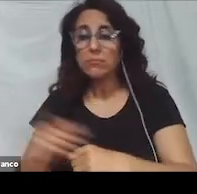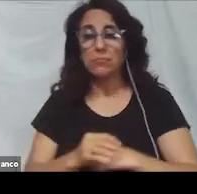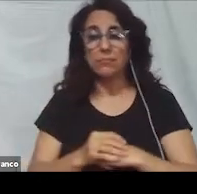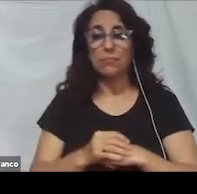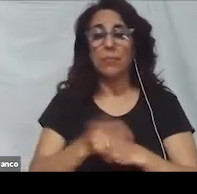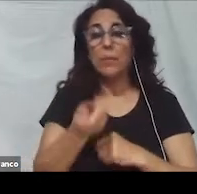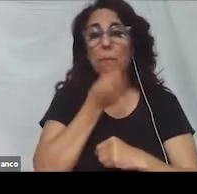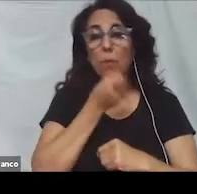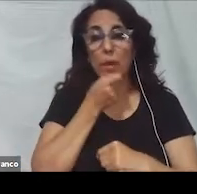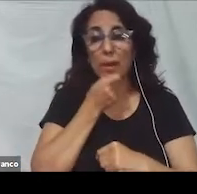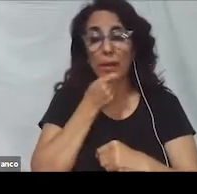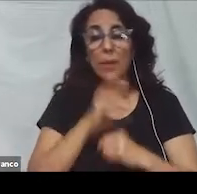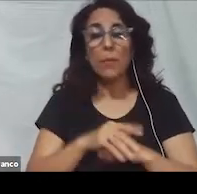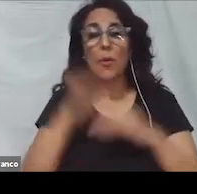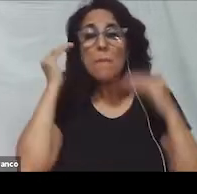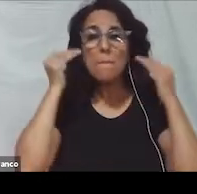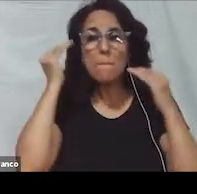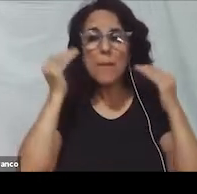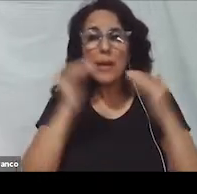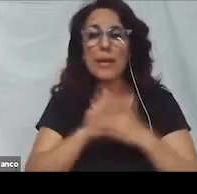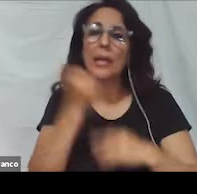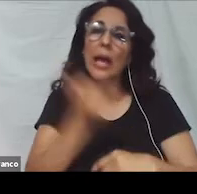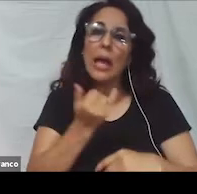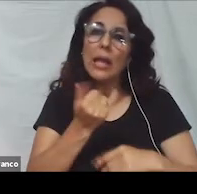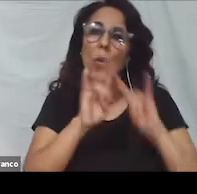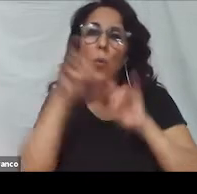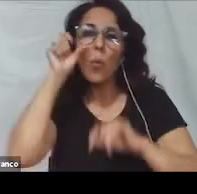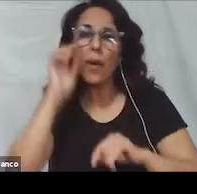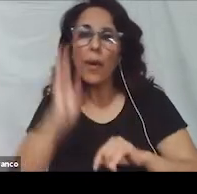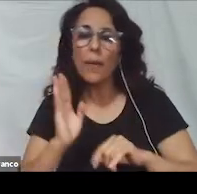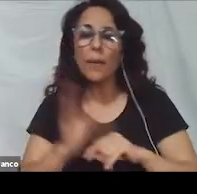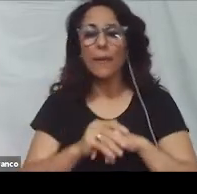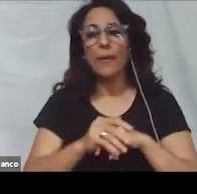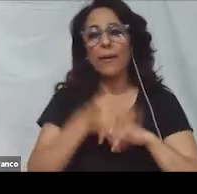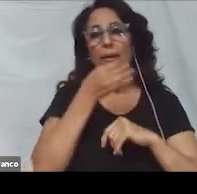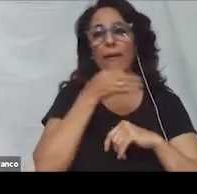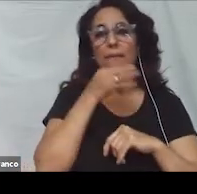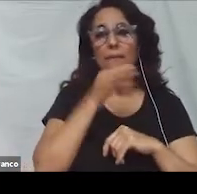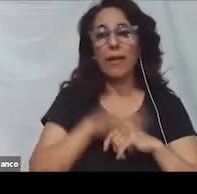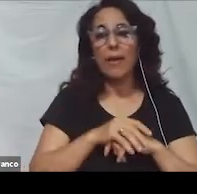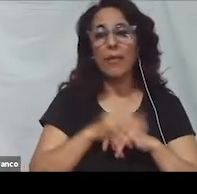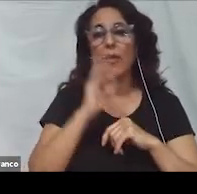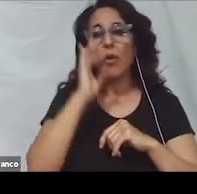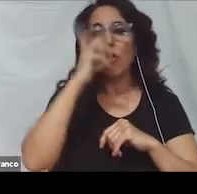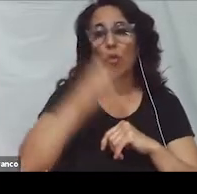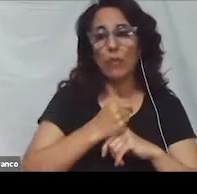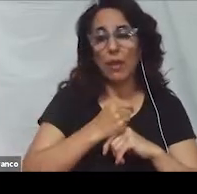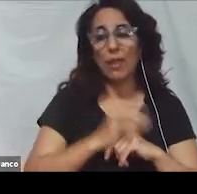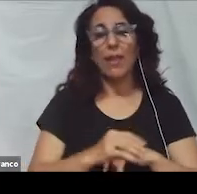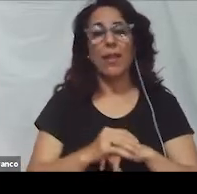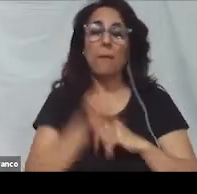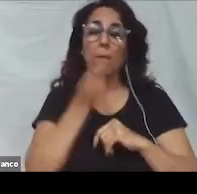Y para traerles un ejemplo, imagínense que tengo mi sitio web que vende, no sé, hoteles, por